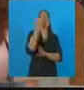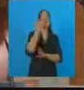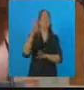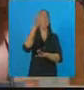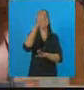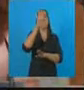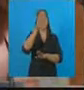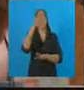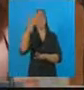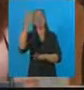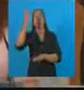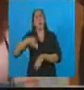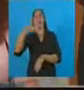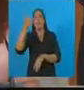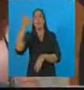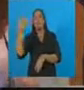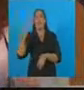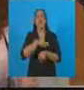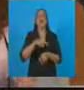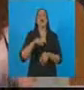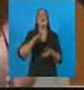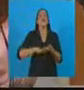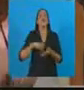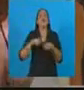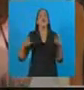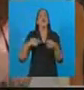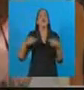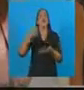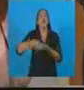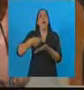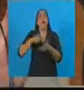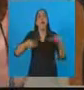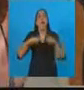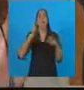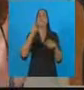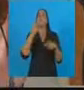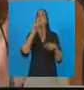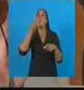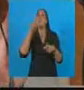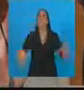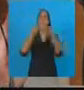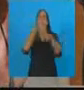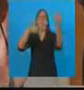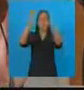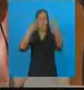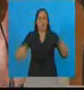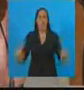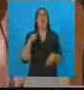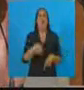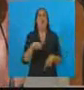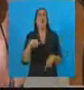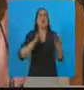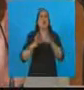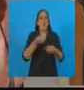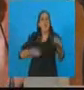...365 barra 63 sobre pagaré bursátil para que este instrumento se torne aún más en un instrumento de